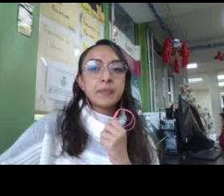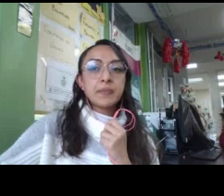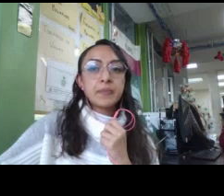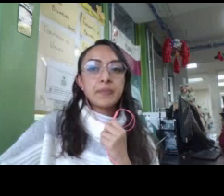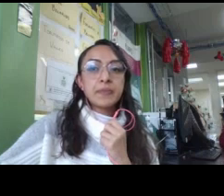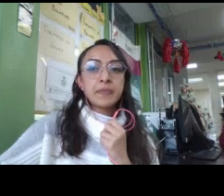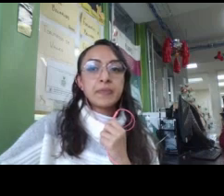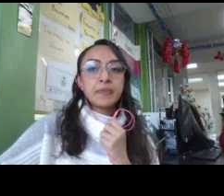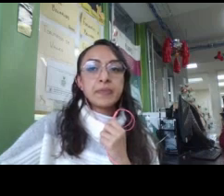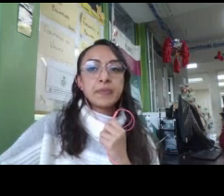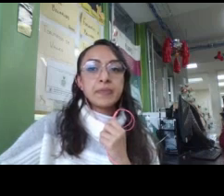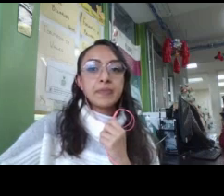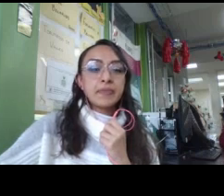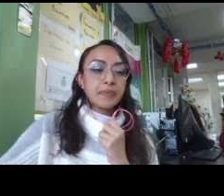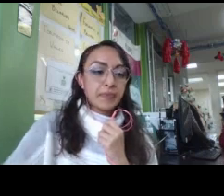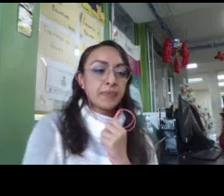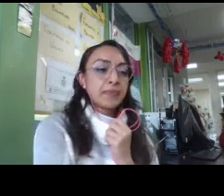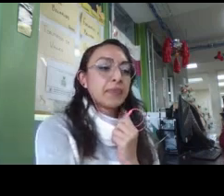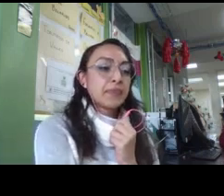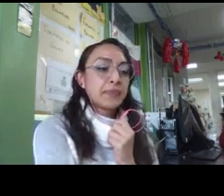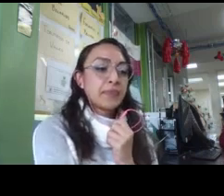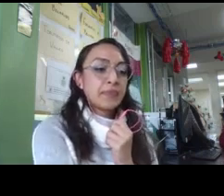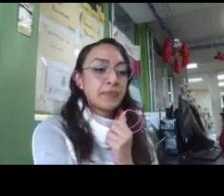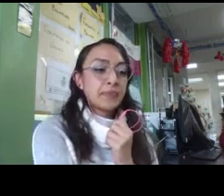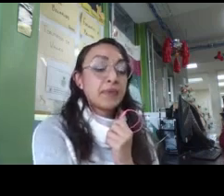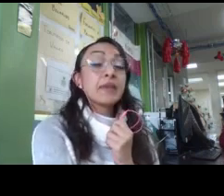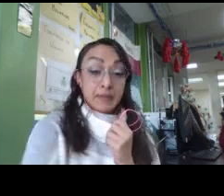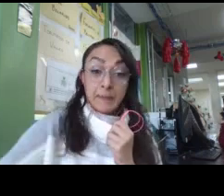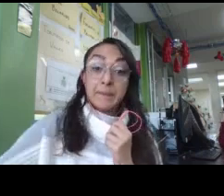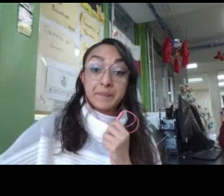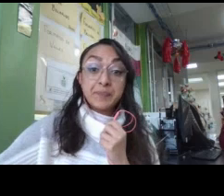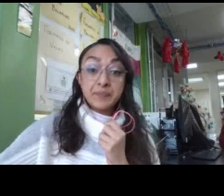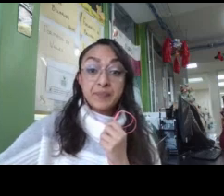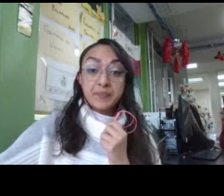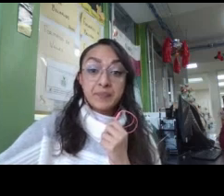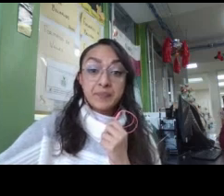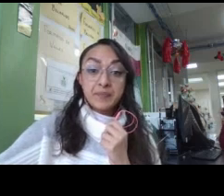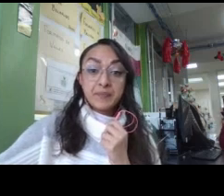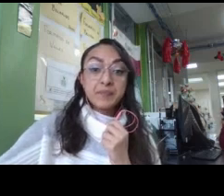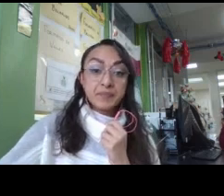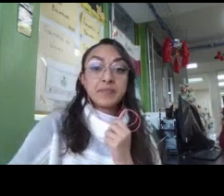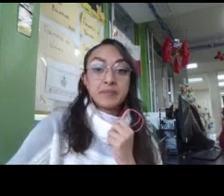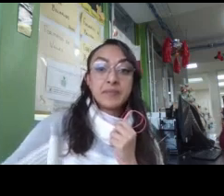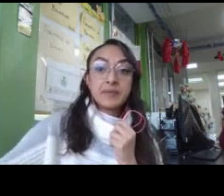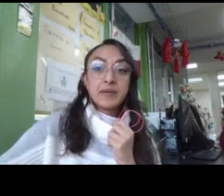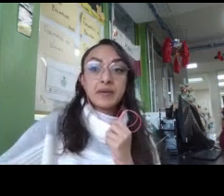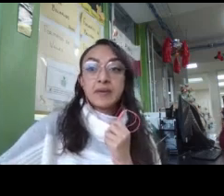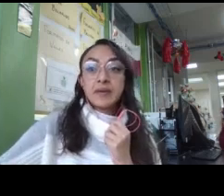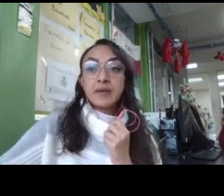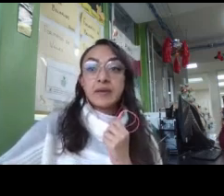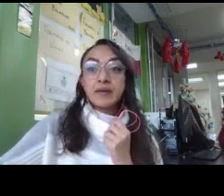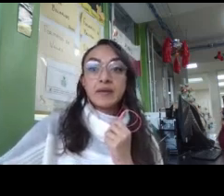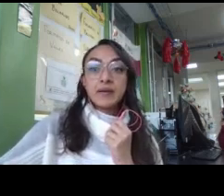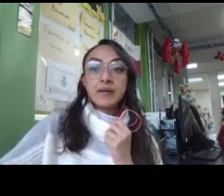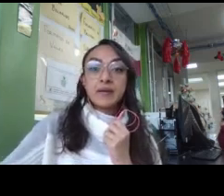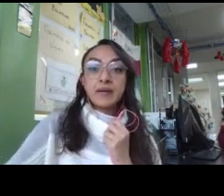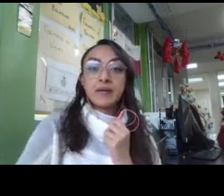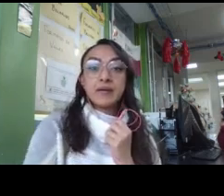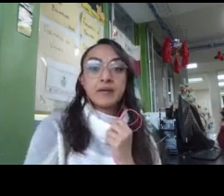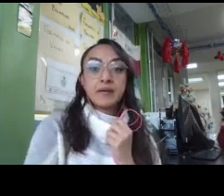sonidos, chiflidos. Hay una comunidad que tiene lenguaje en chiflidos, o sea, cualquier otro tipo de cosa que no